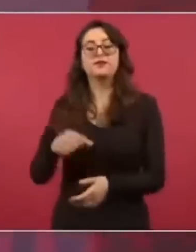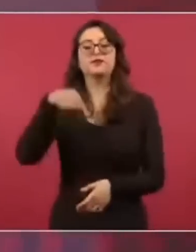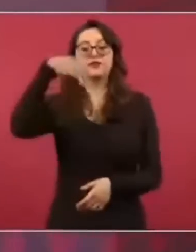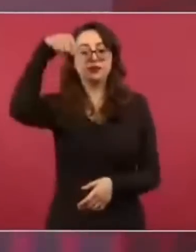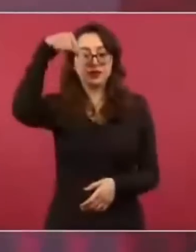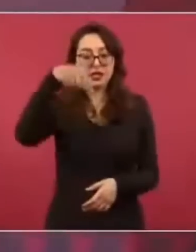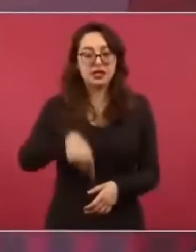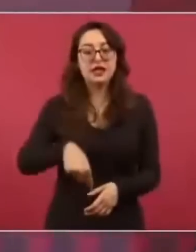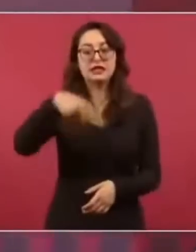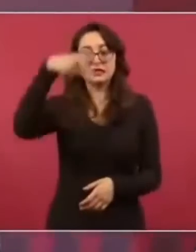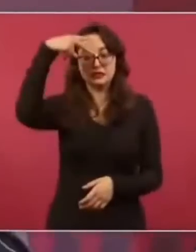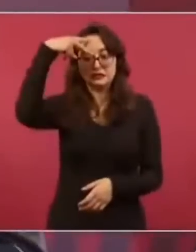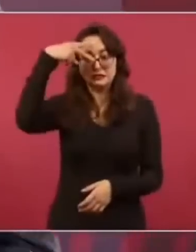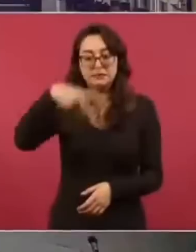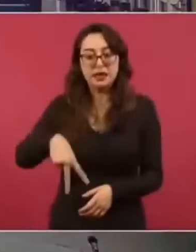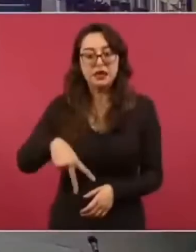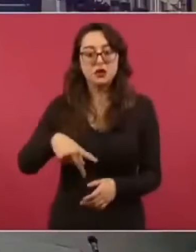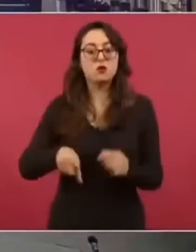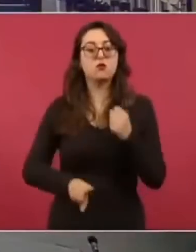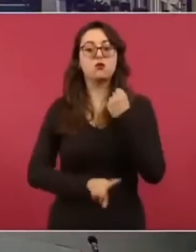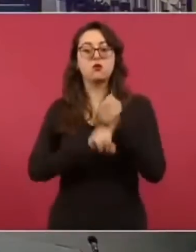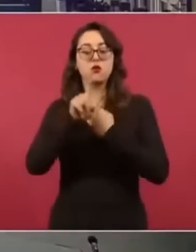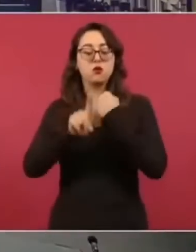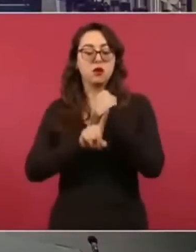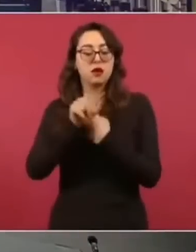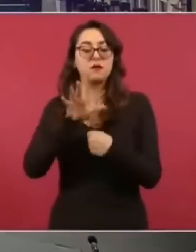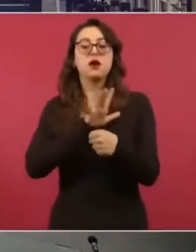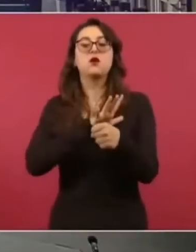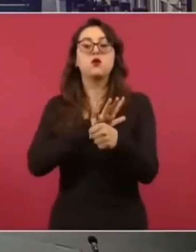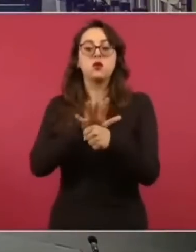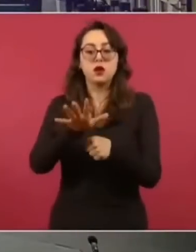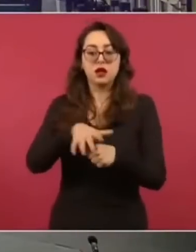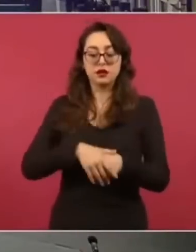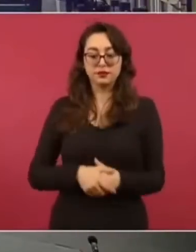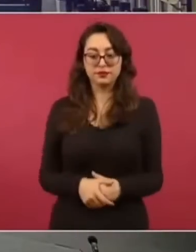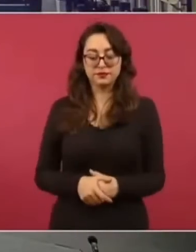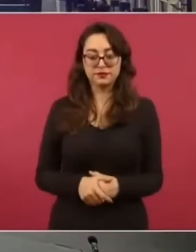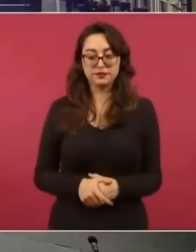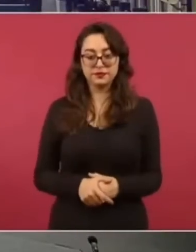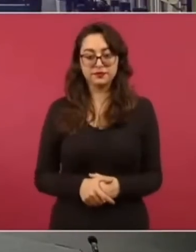¿saben lo que estamos resolviendo ahora?